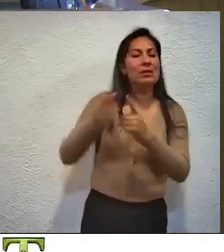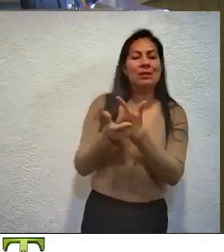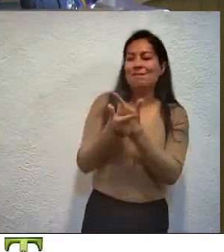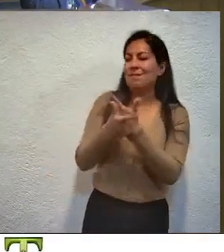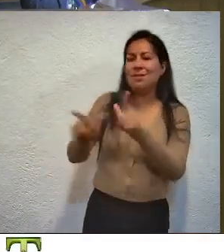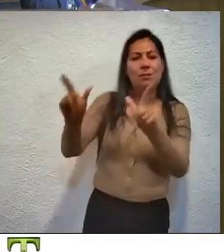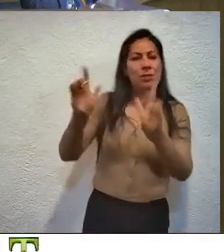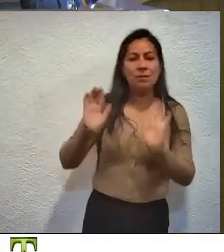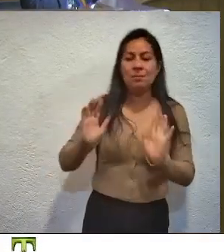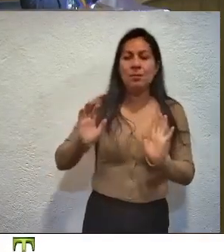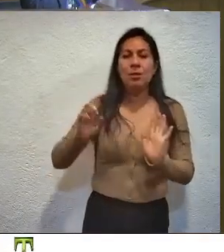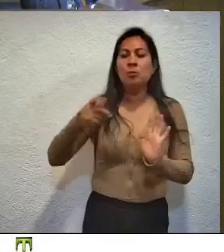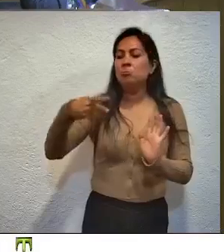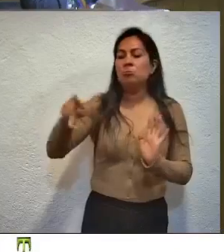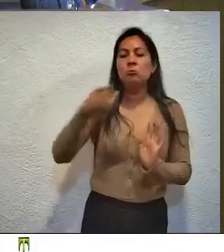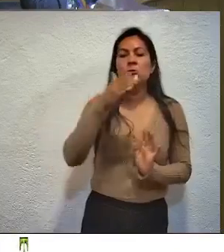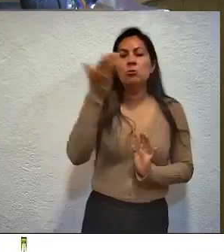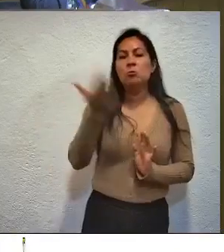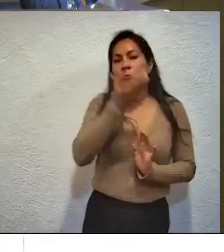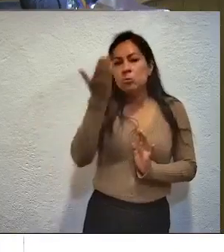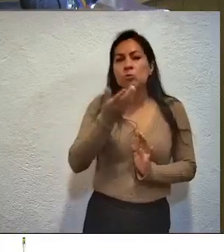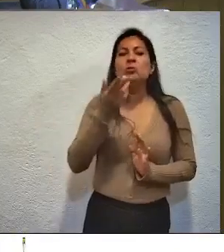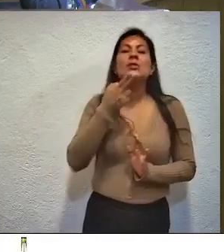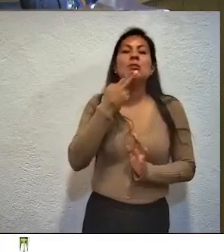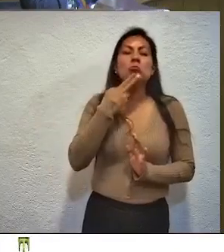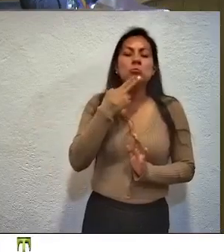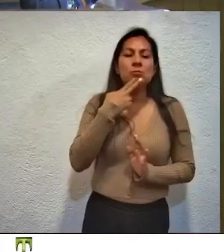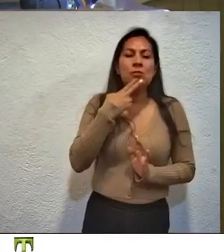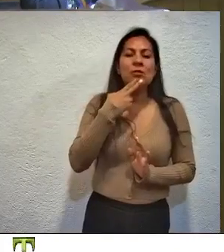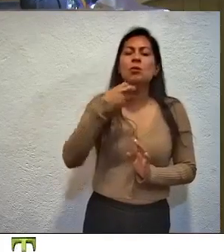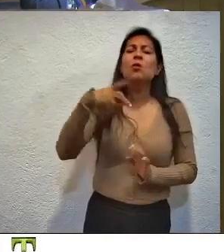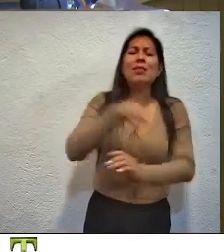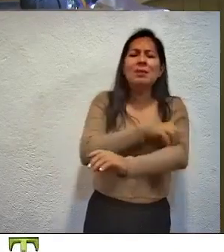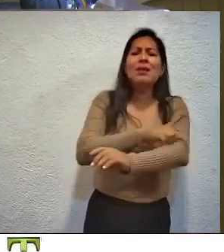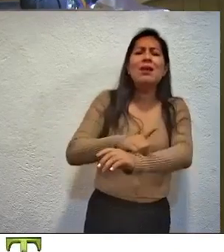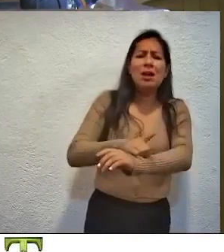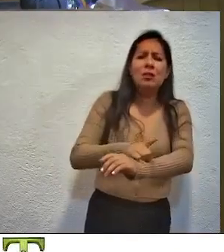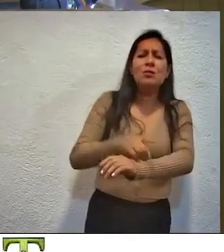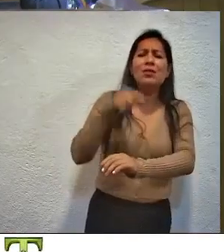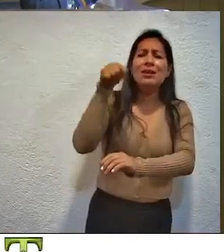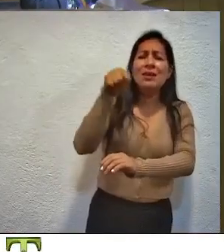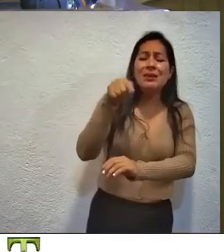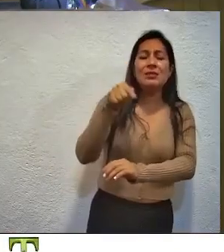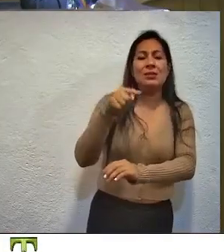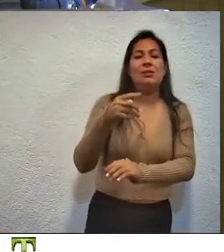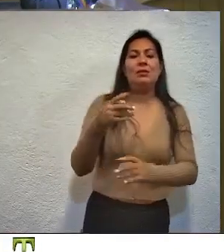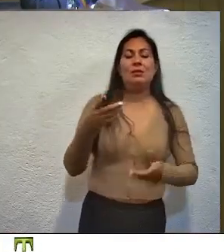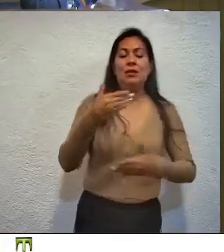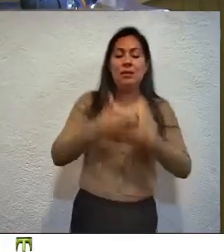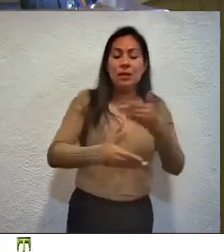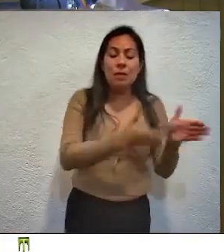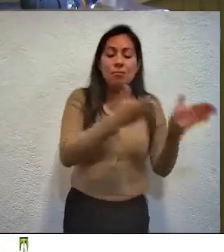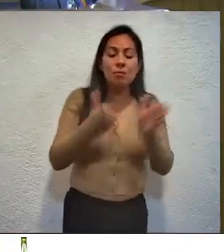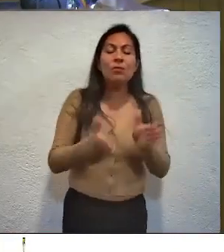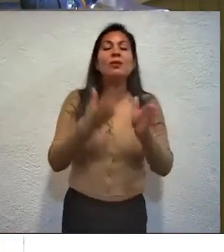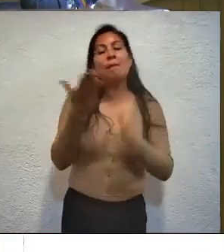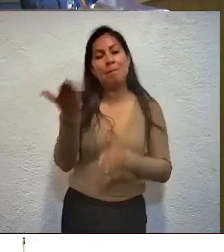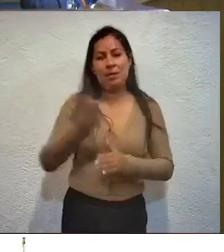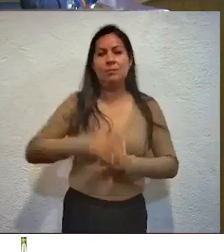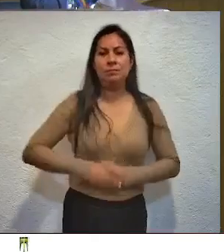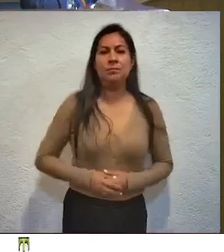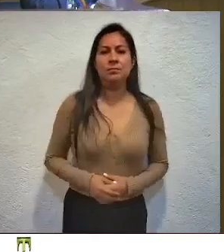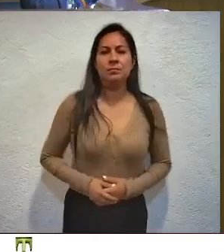libre, conforme a sus usos y costumbres, quién será su delegado o delegada, de ahí la procedencia de la prórroga solicitada.